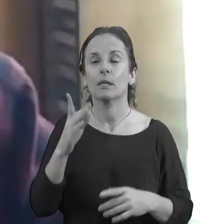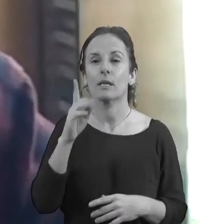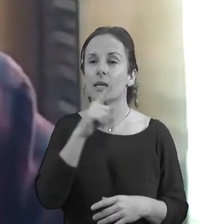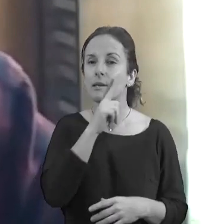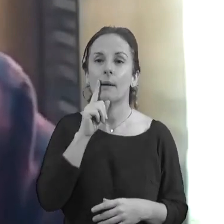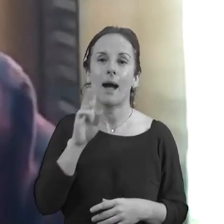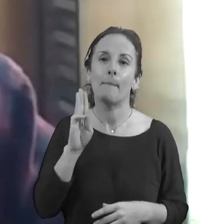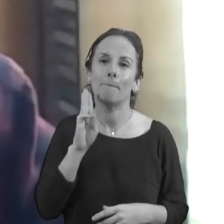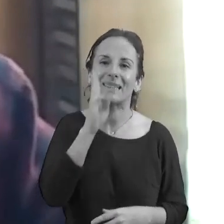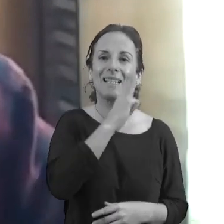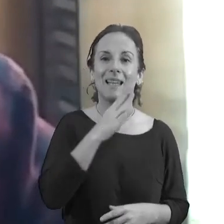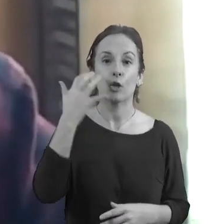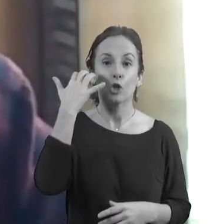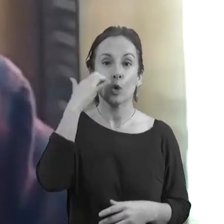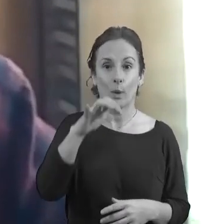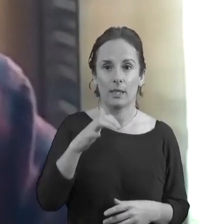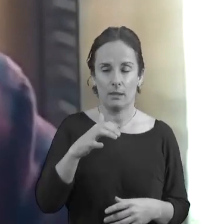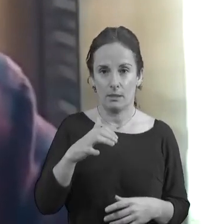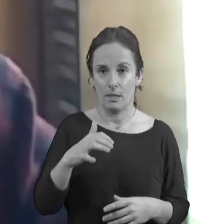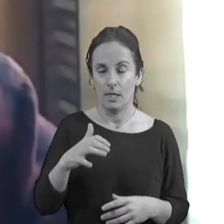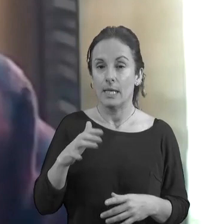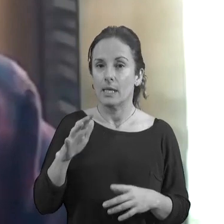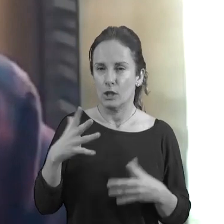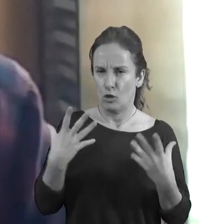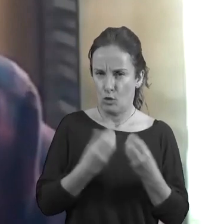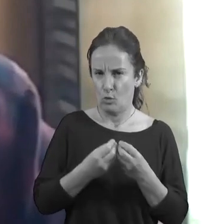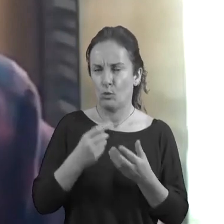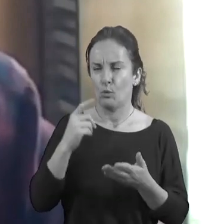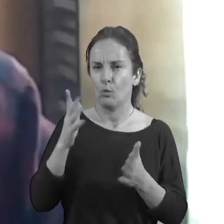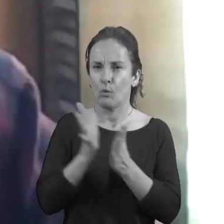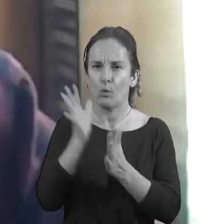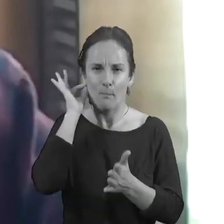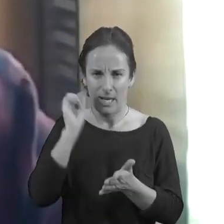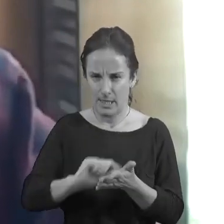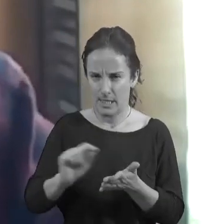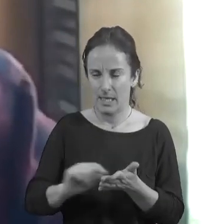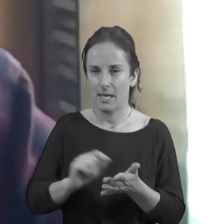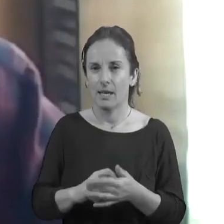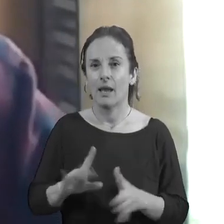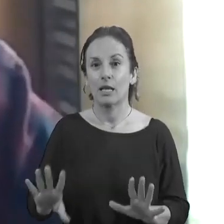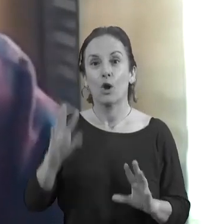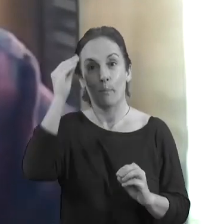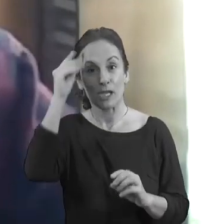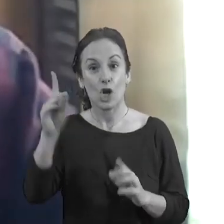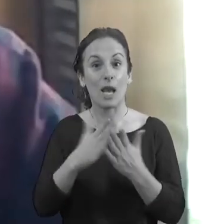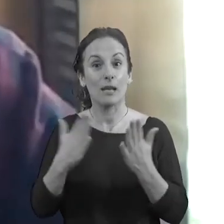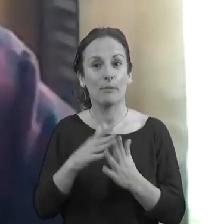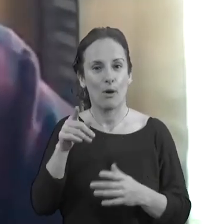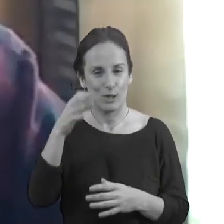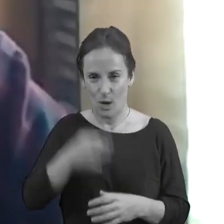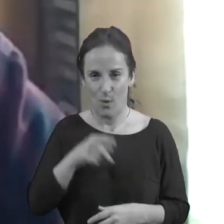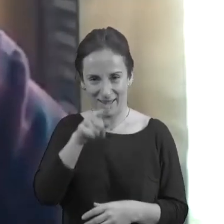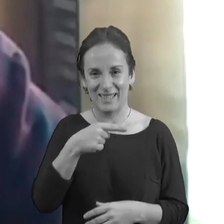Queer, que acabo de compilar con otra compañera. Y le decía, yo creo que el libro te va a gustar, porque hacemos todos estos guiños y todas